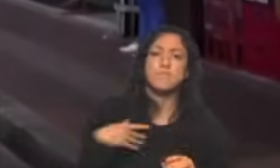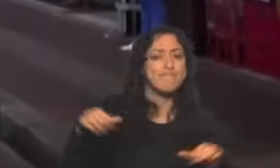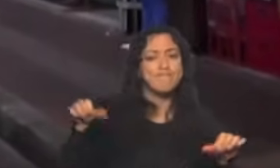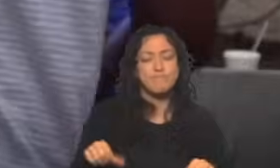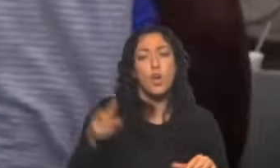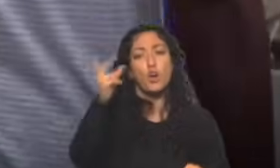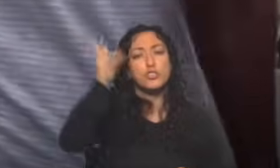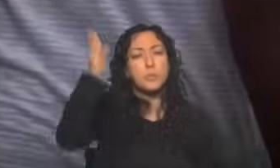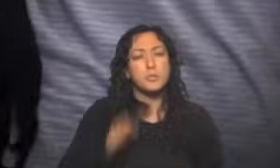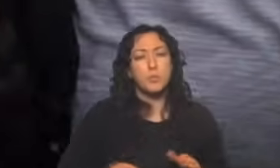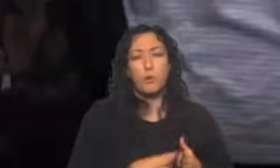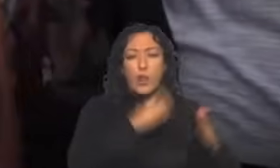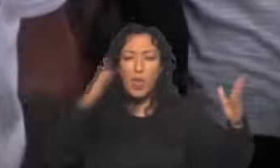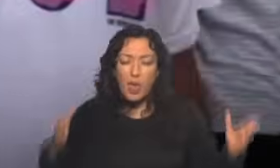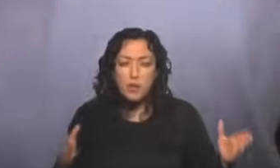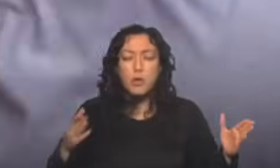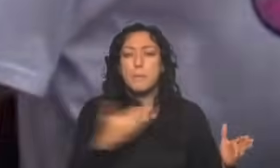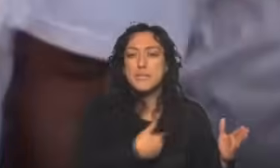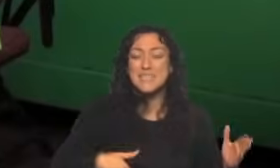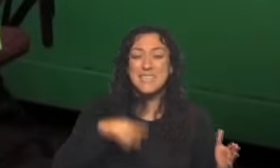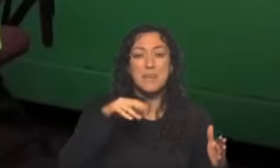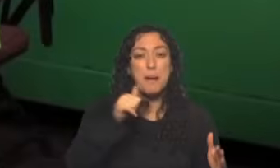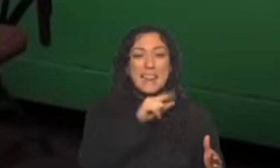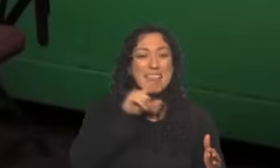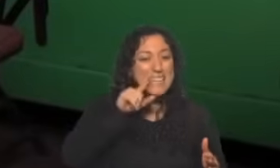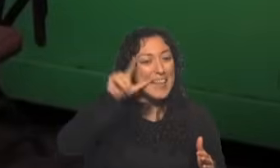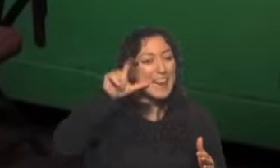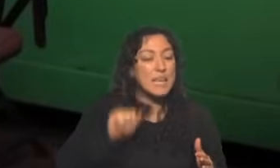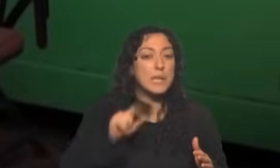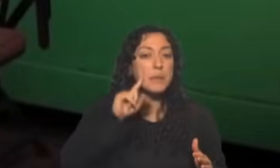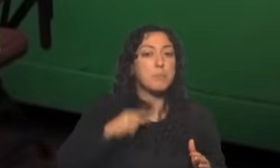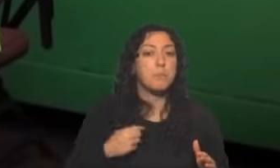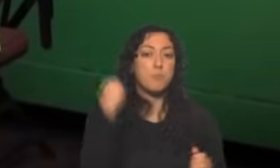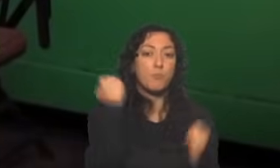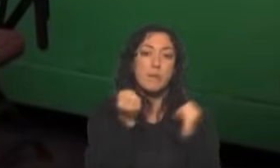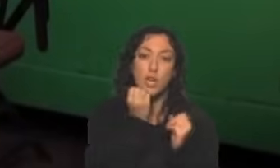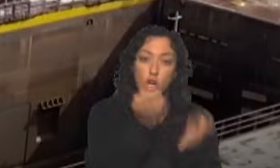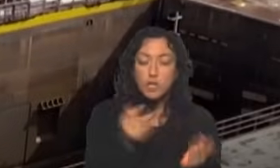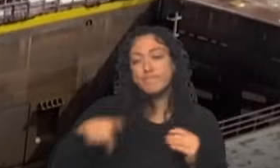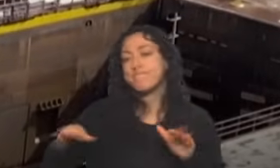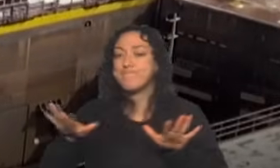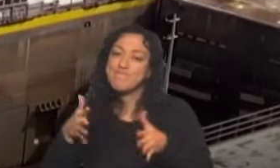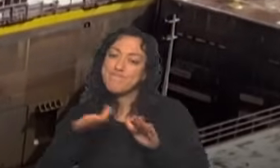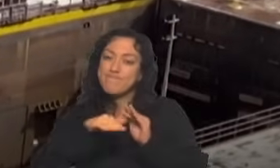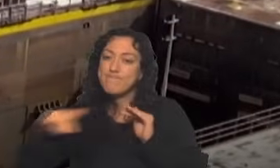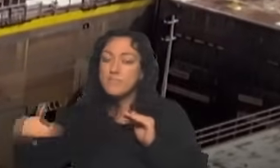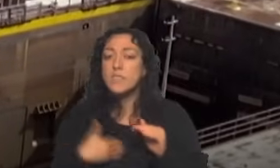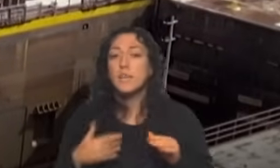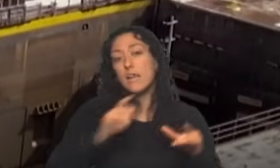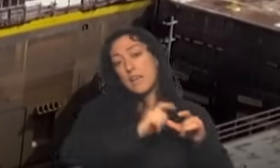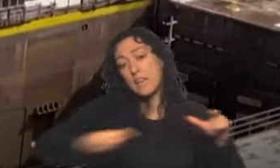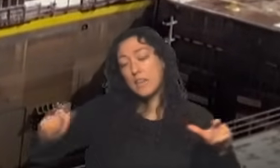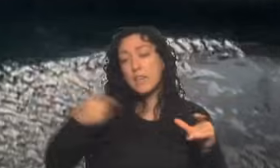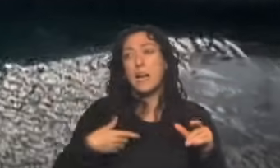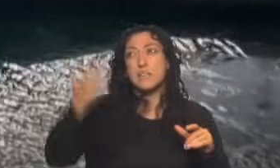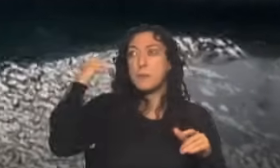el 8% anual que hubo en la presidencia de Ricardo Martinelli. Desde que Panamá recuperó el control del canal hace